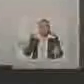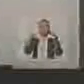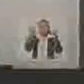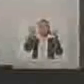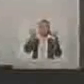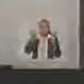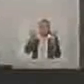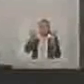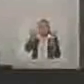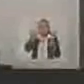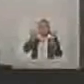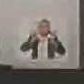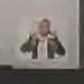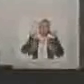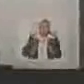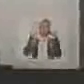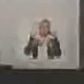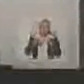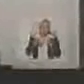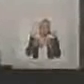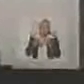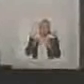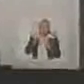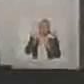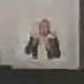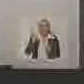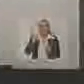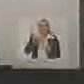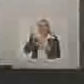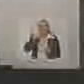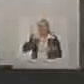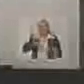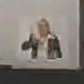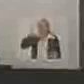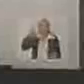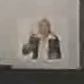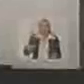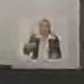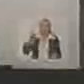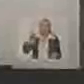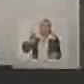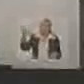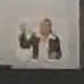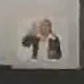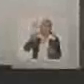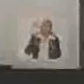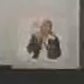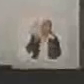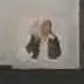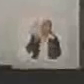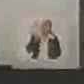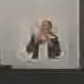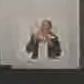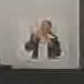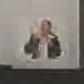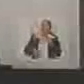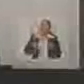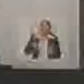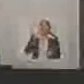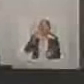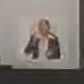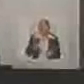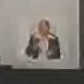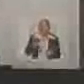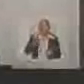y la tranquilidad en tu hogar. Ya no más abusos por parte de inmobiliarias que no cumplen la ley, ya no más abusos por